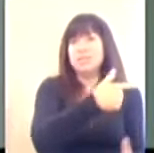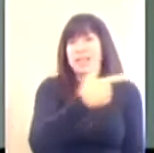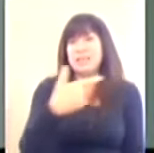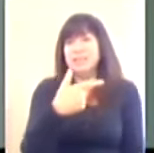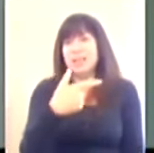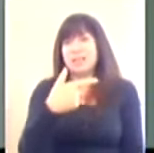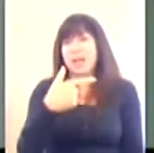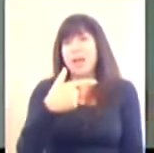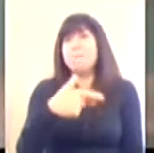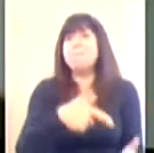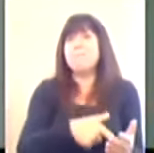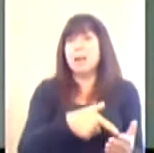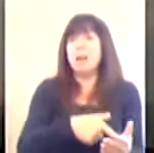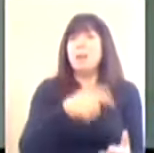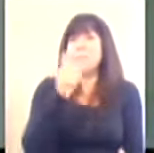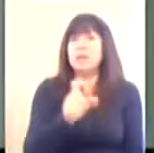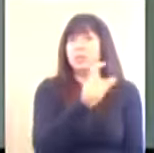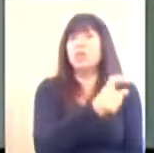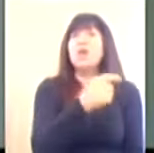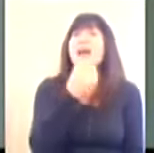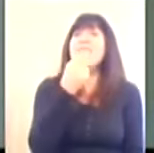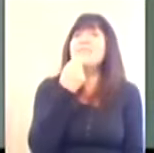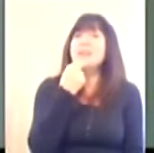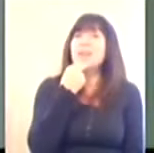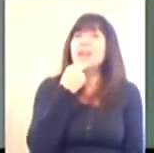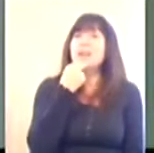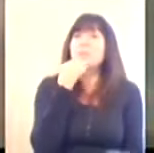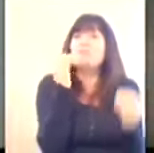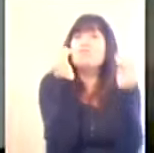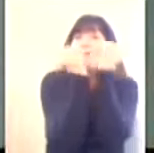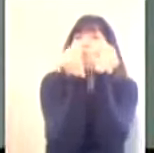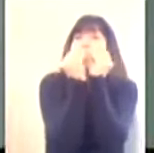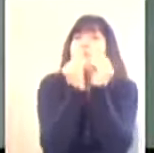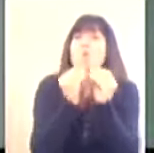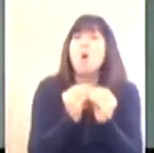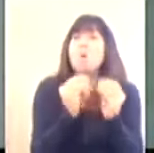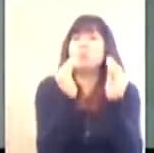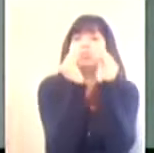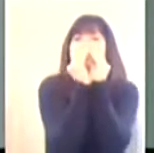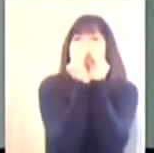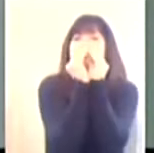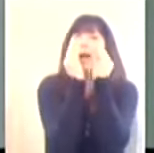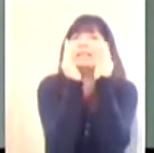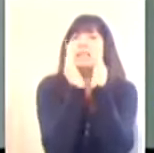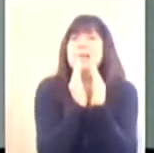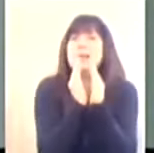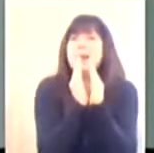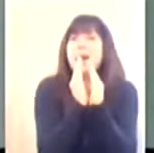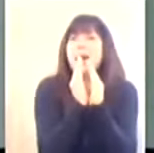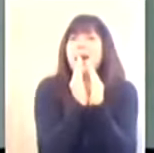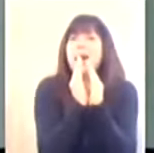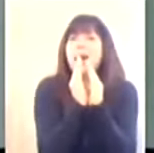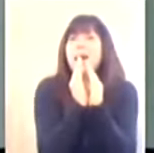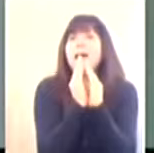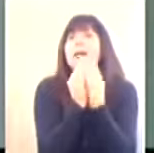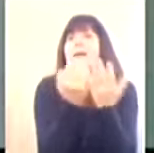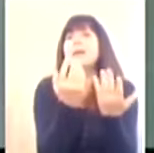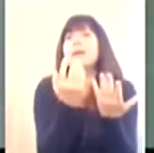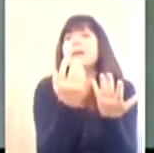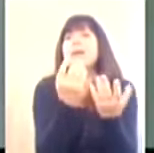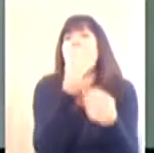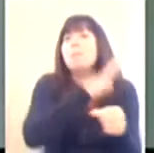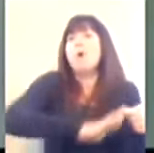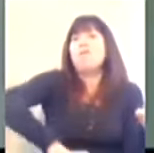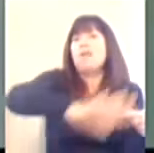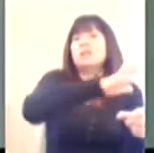país. Los campamentos son el doble de lo que eran 10 años atrás. Y tenemos más de 300.000 familias viviendo en barrios altamente marginados, que están